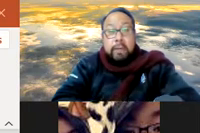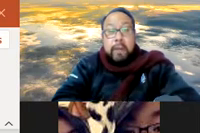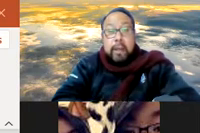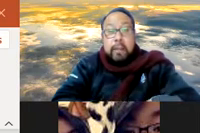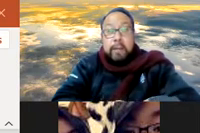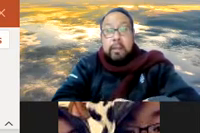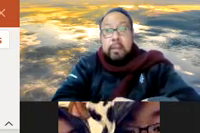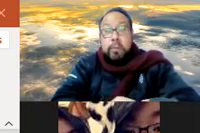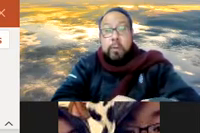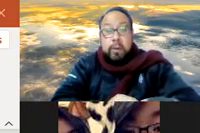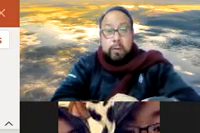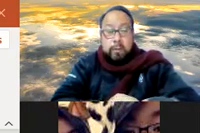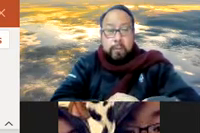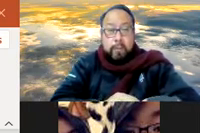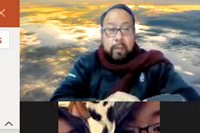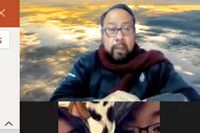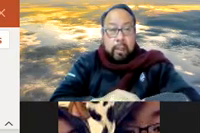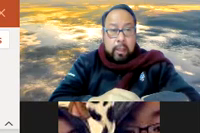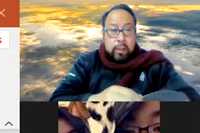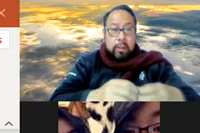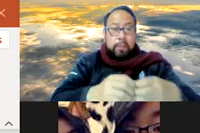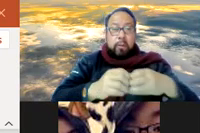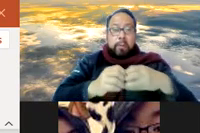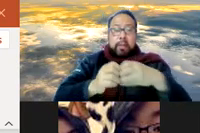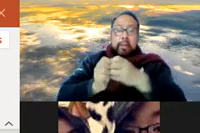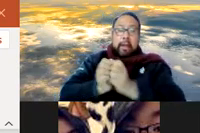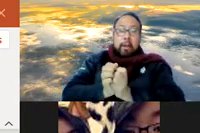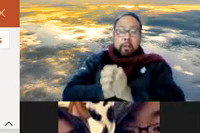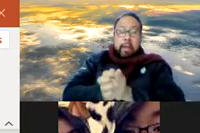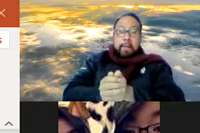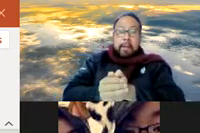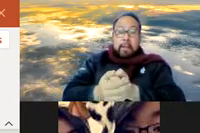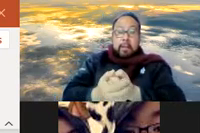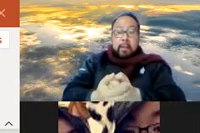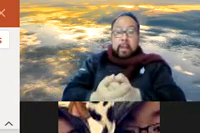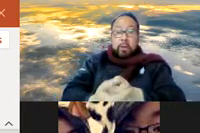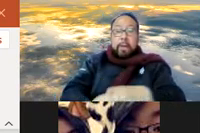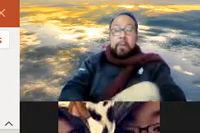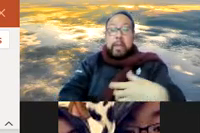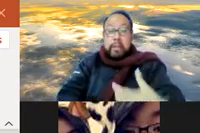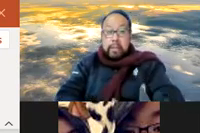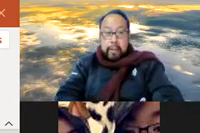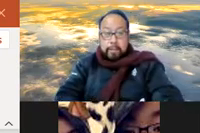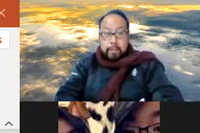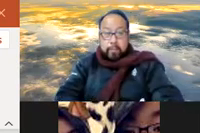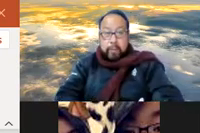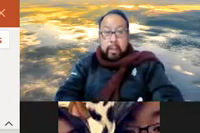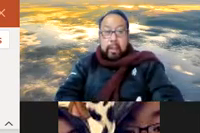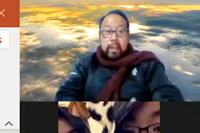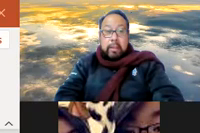destinado a diferentes públicos. Entonces podemos presentar los avances en una